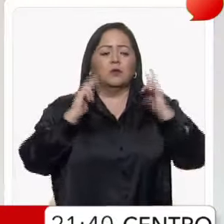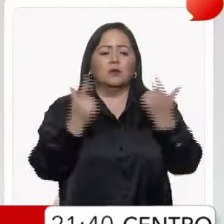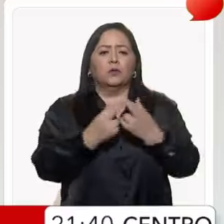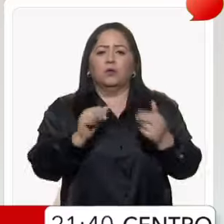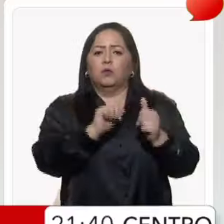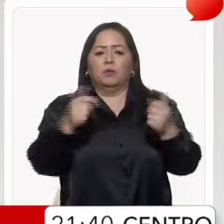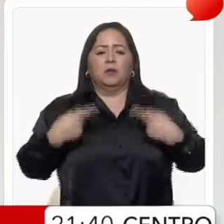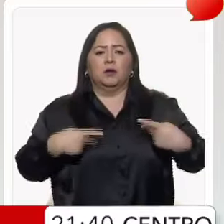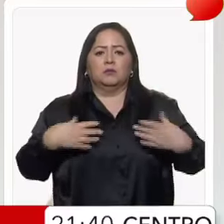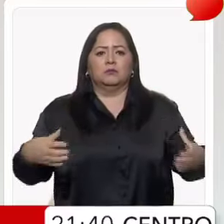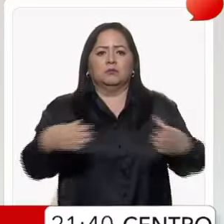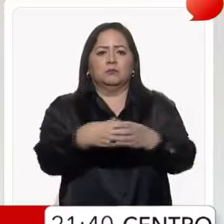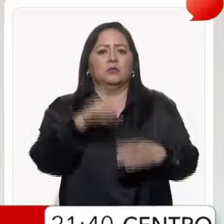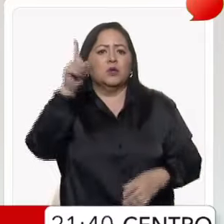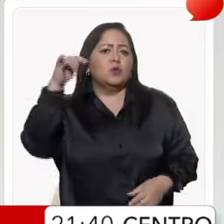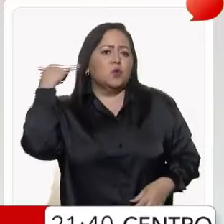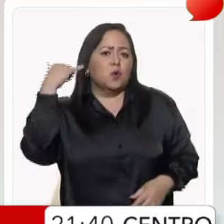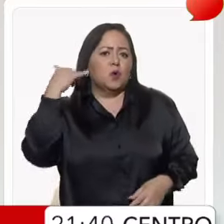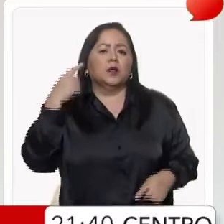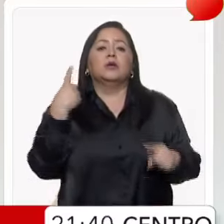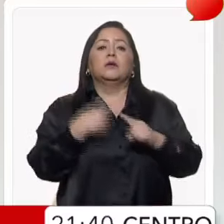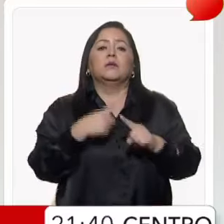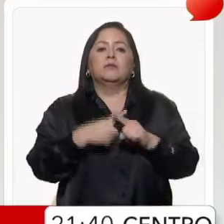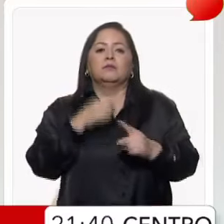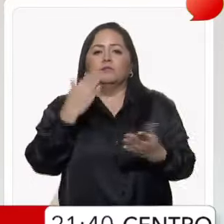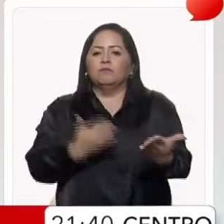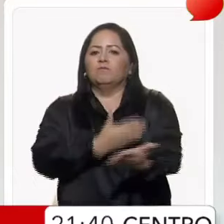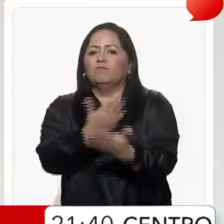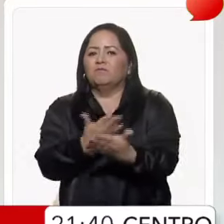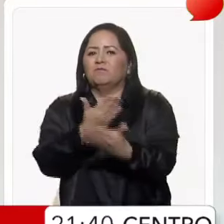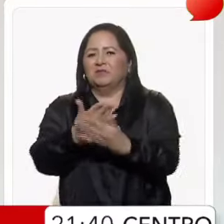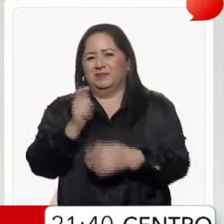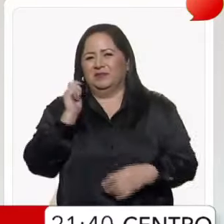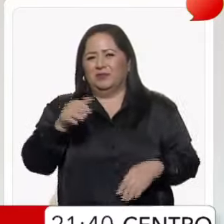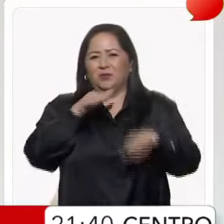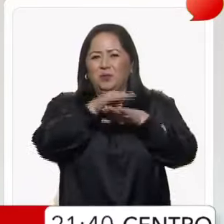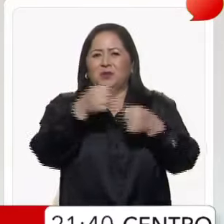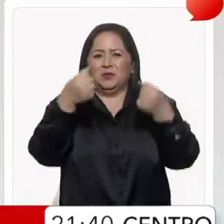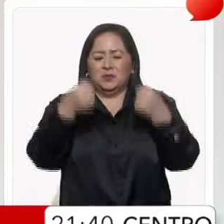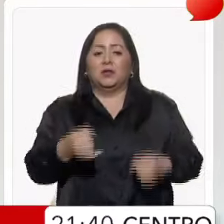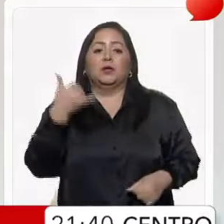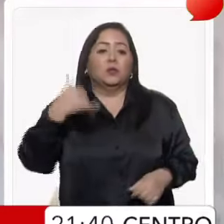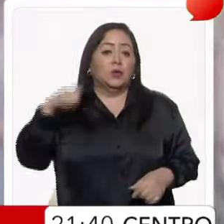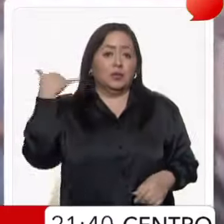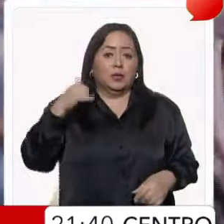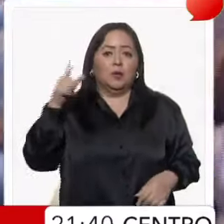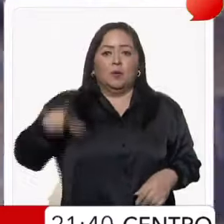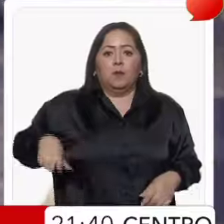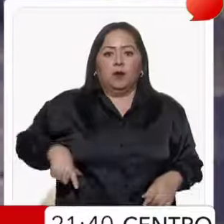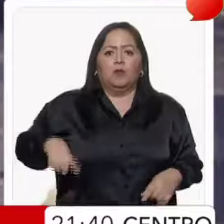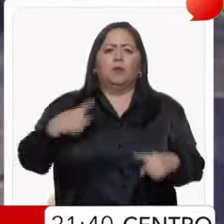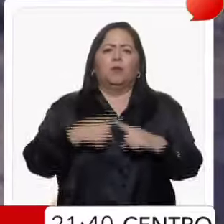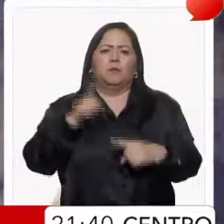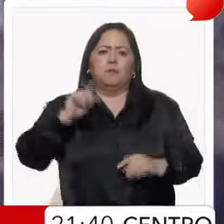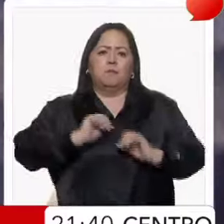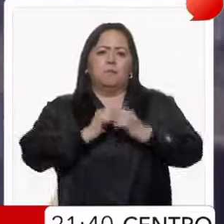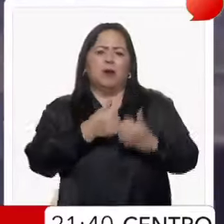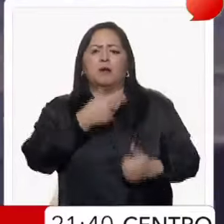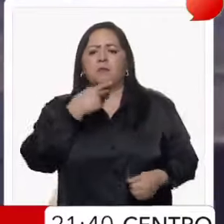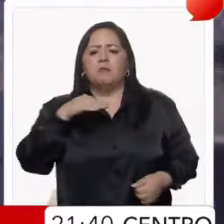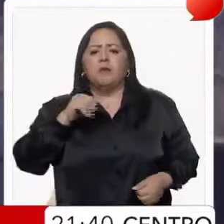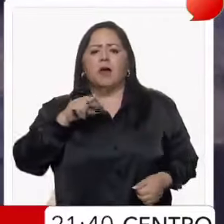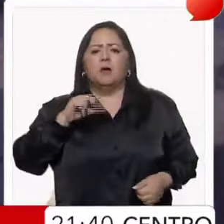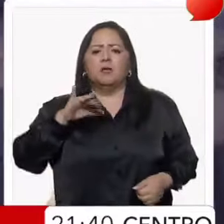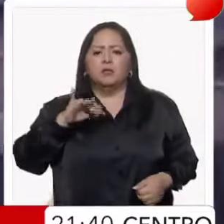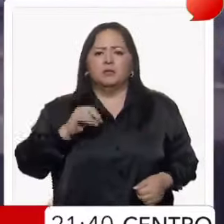con habitantes de Progreso, Yucatán, a quienes presentó sus propuestas en materia de seguridad. Yucatán, gobernado por el panista